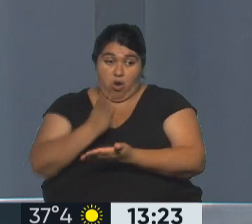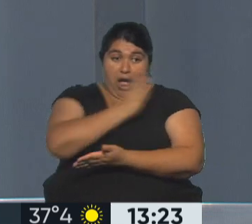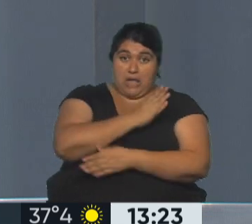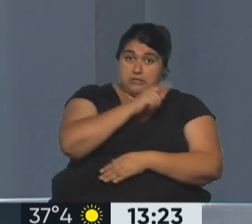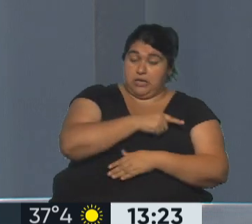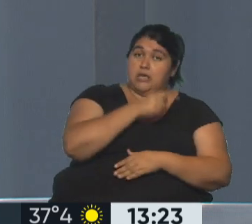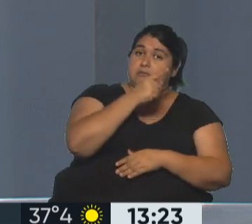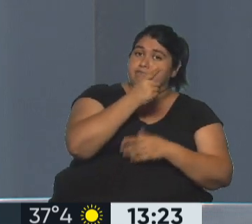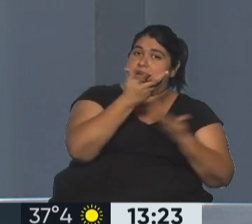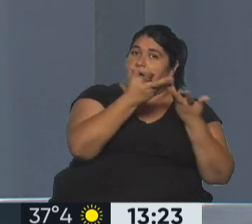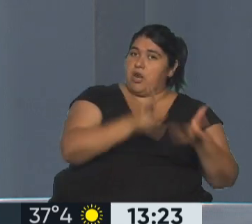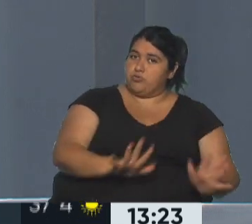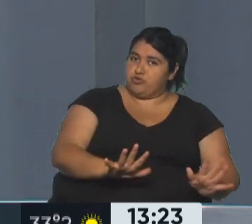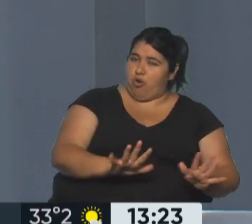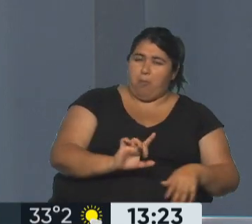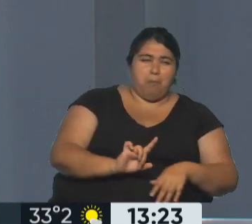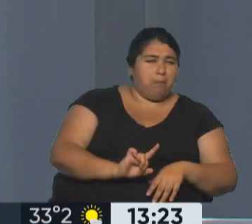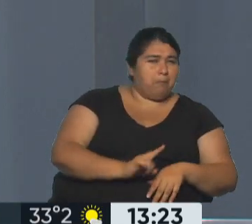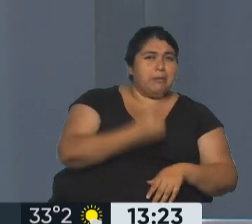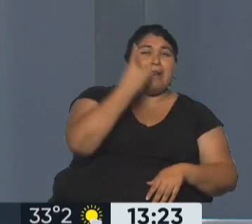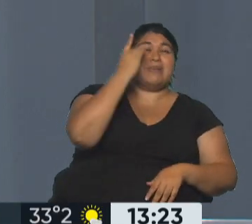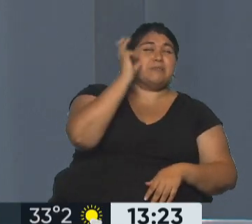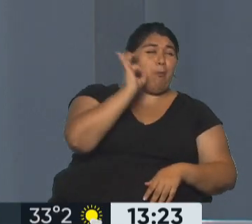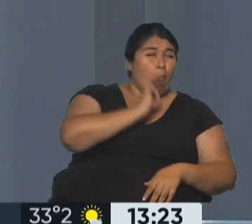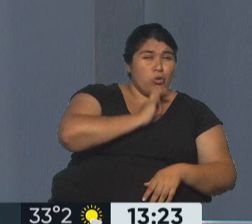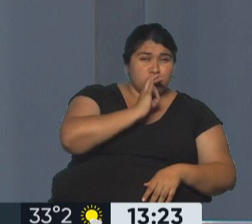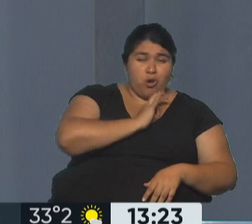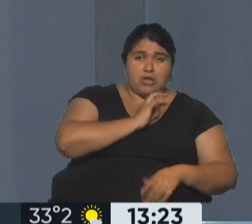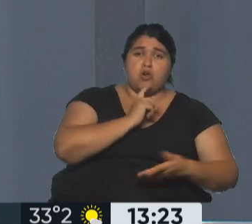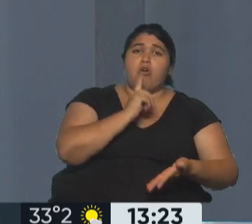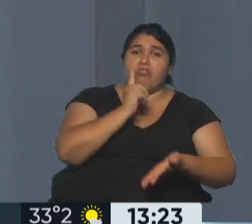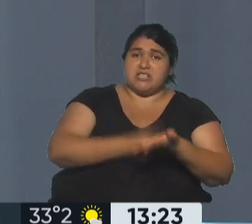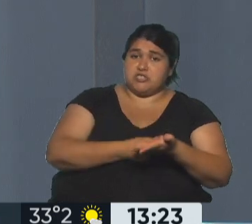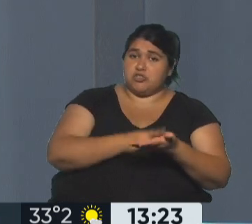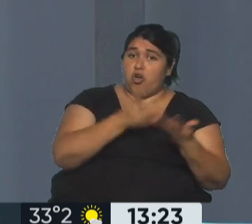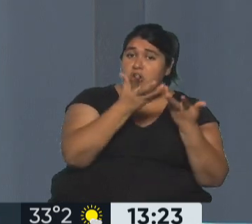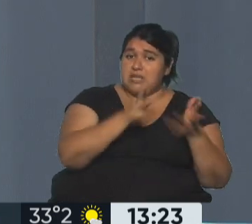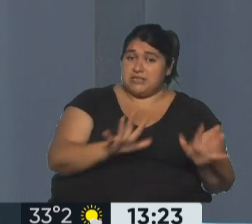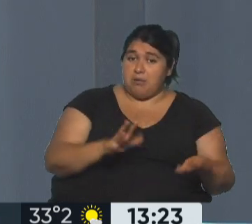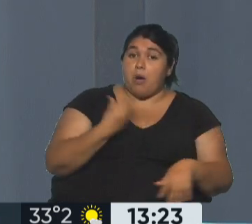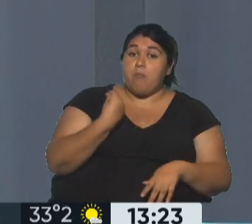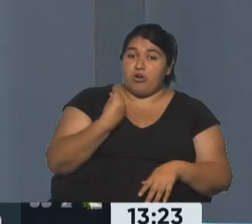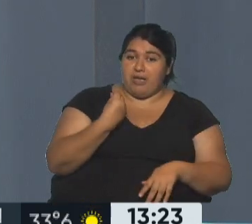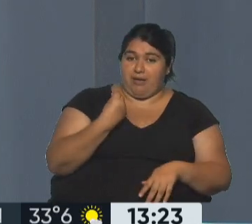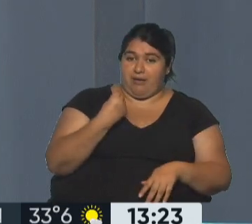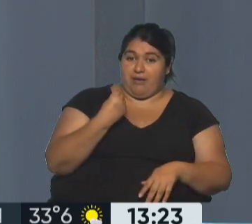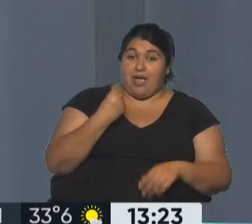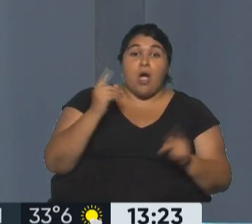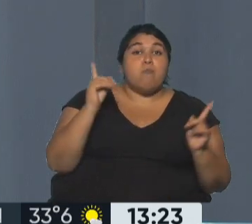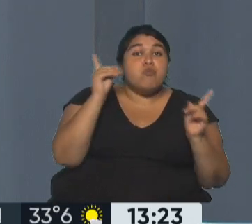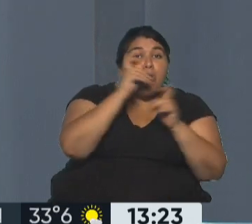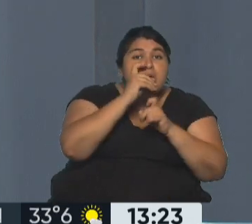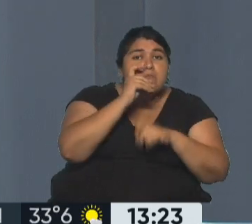único, que le viene de siglos, dice me voy. Y se va por problemas en la institución, claro, en